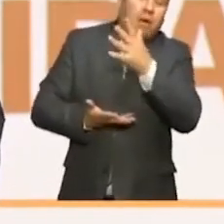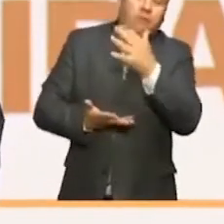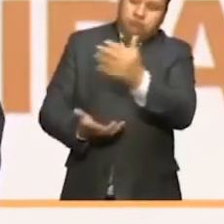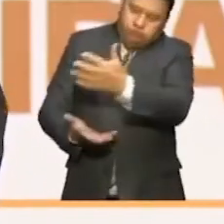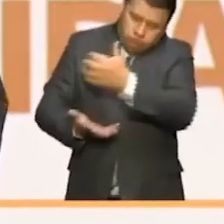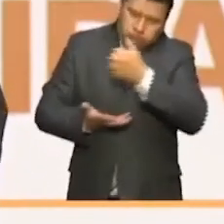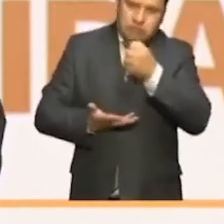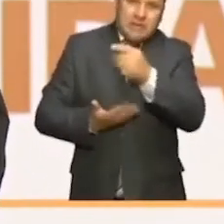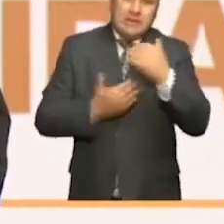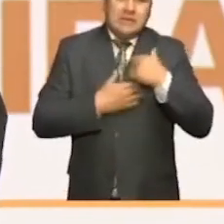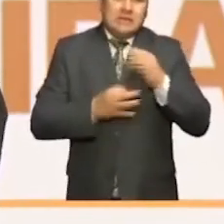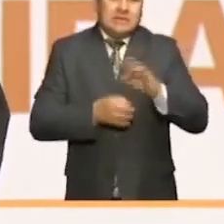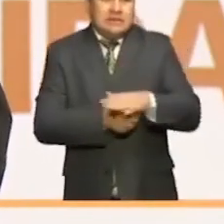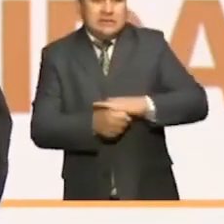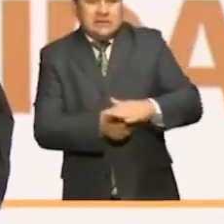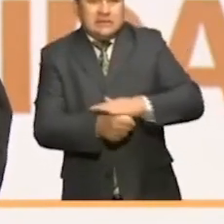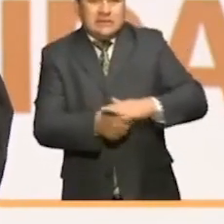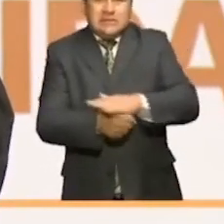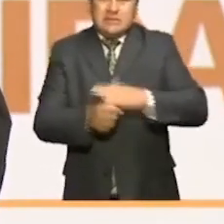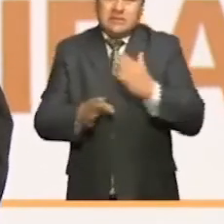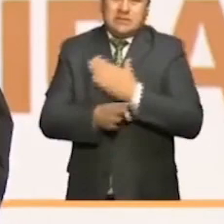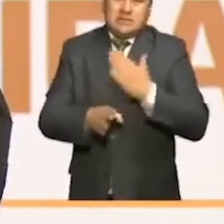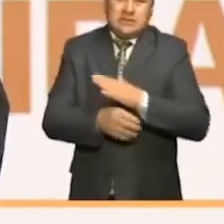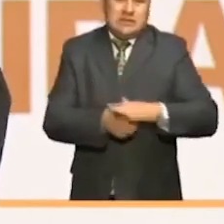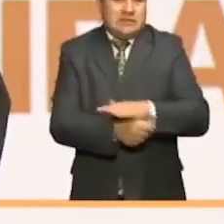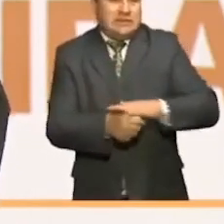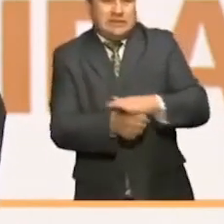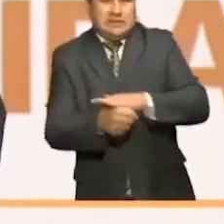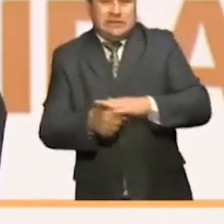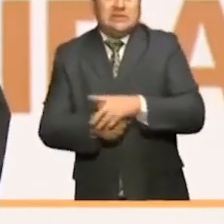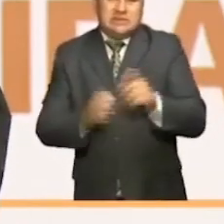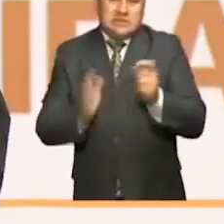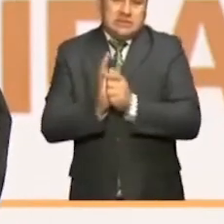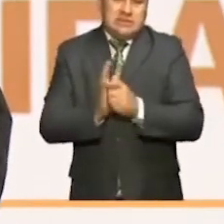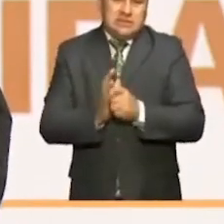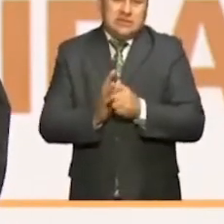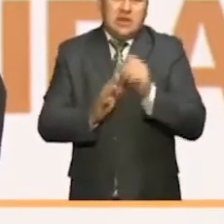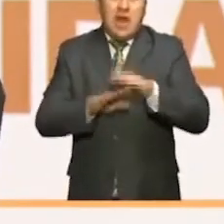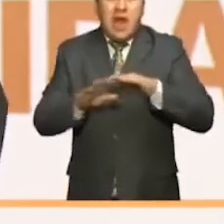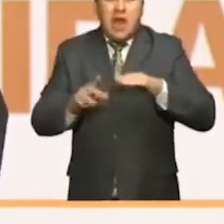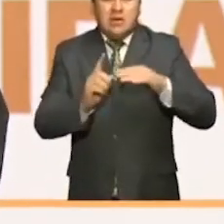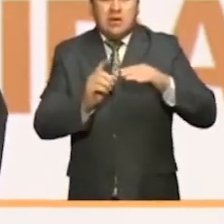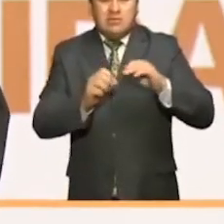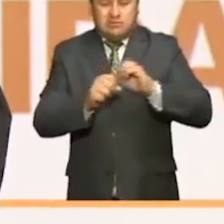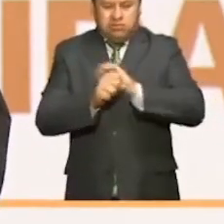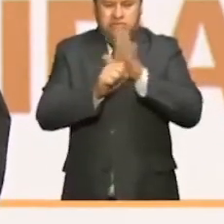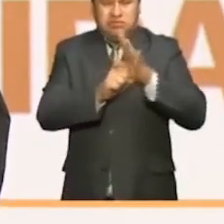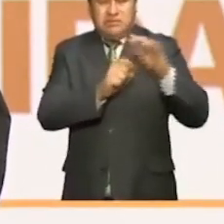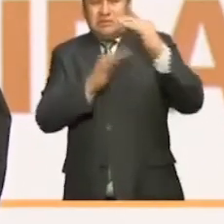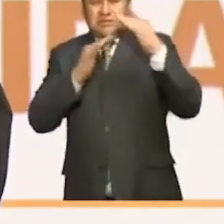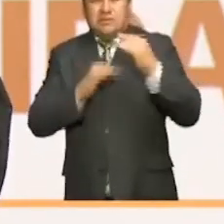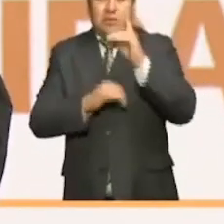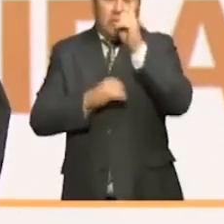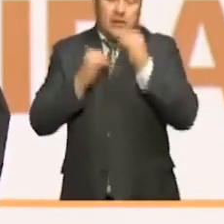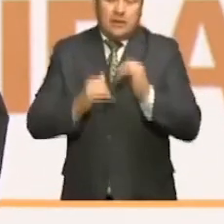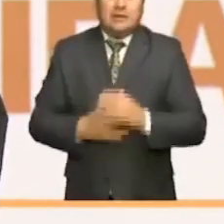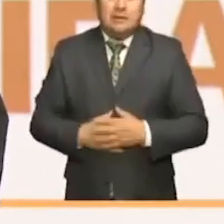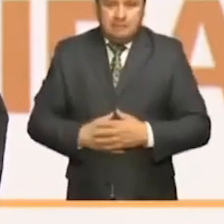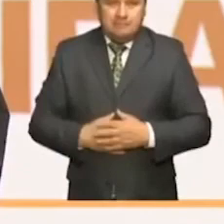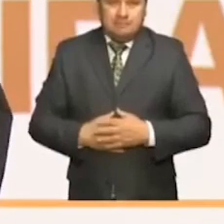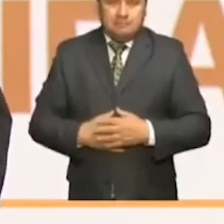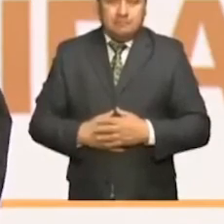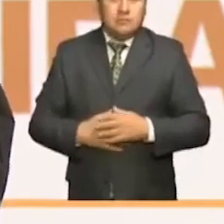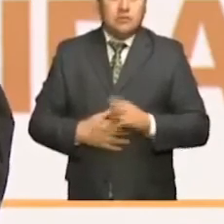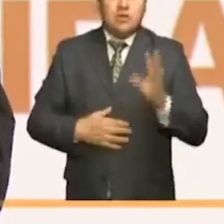a esta situación a conjurar la situación de este coronavirus y por último hay que decir una cosa se le dio